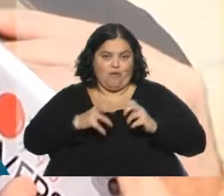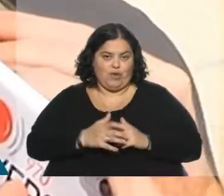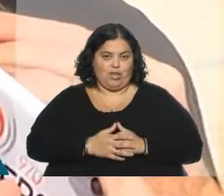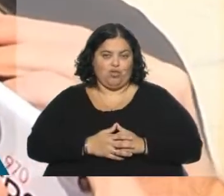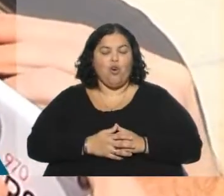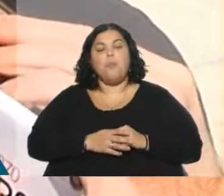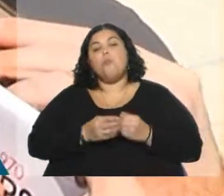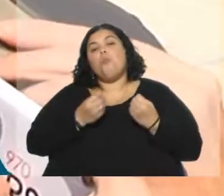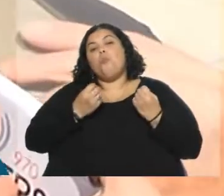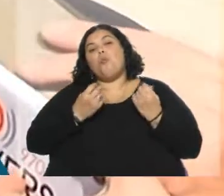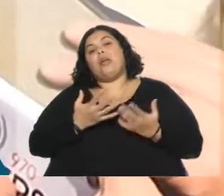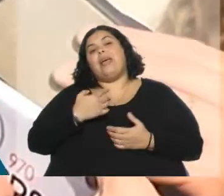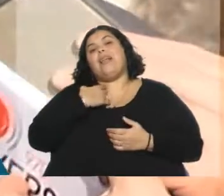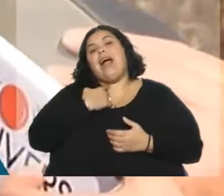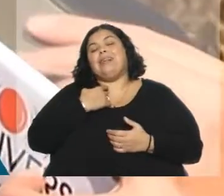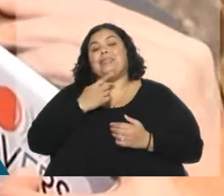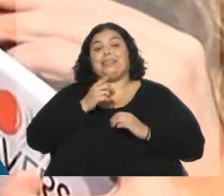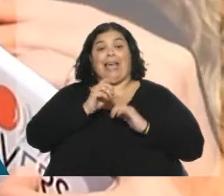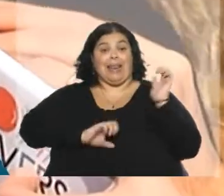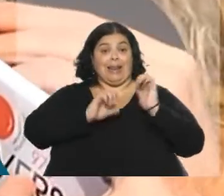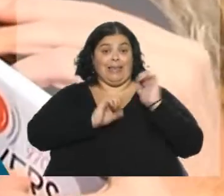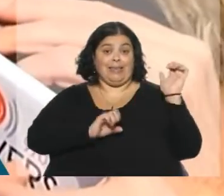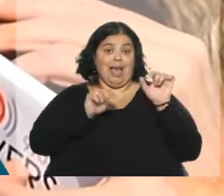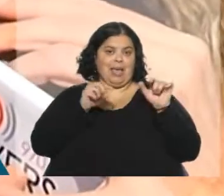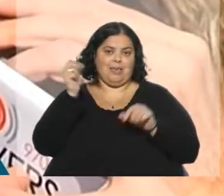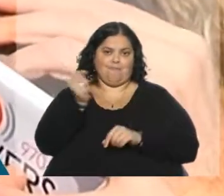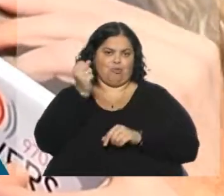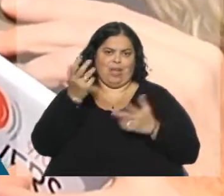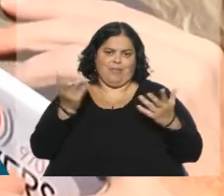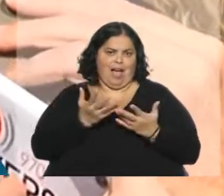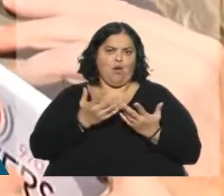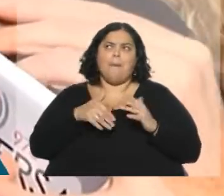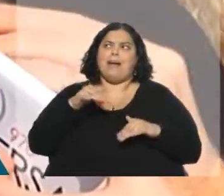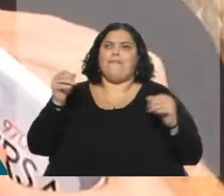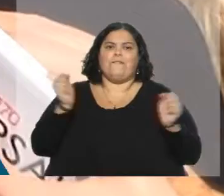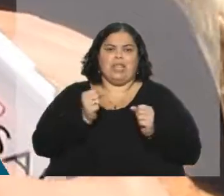es un energético importante en esta época del año y más con esta ola de frío que están